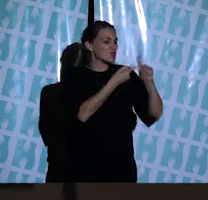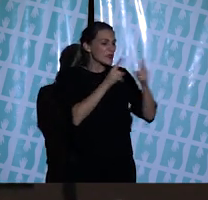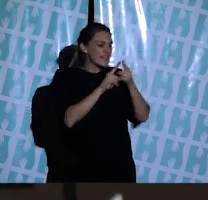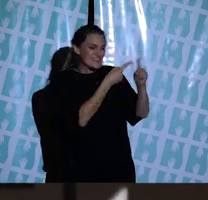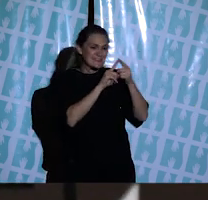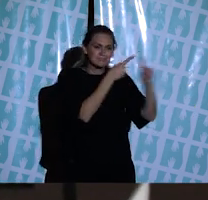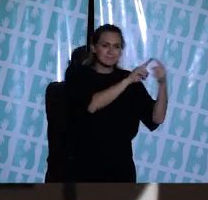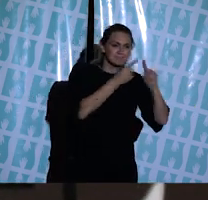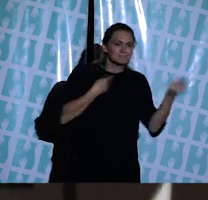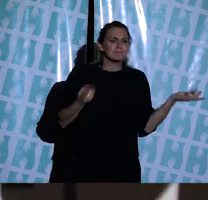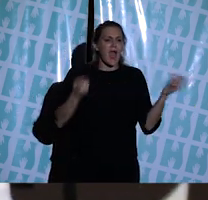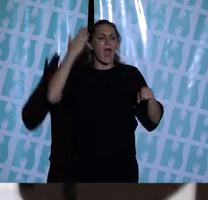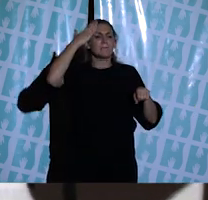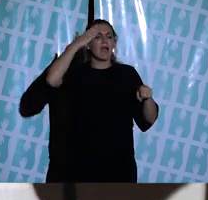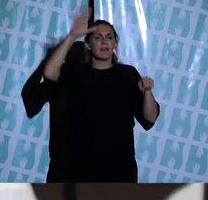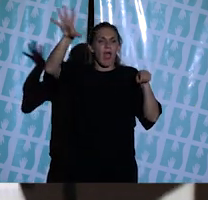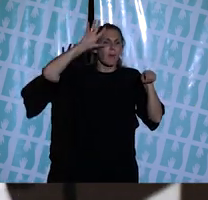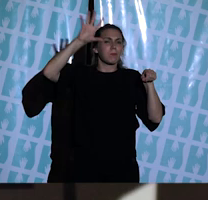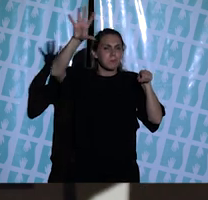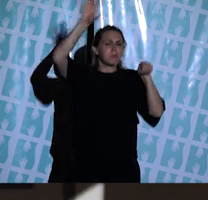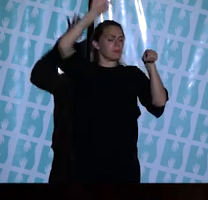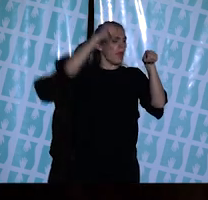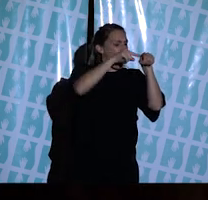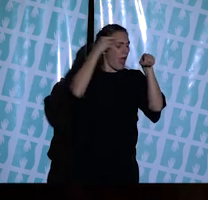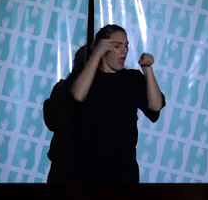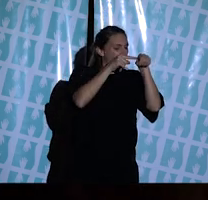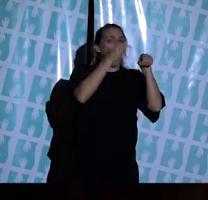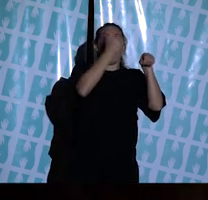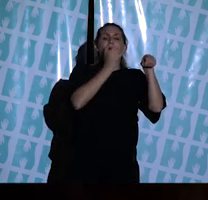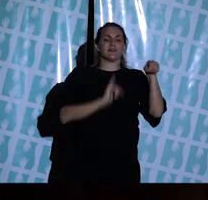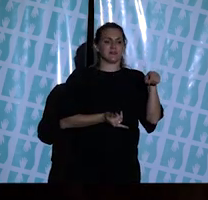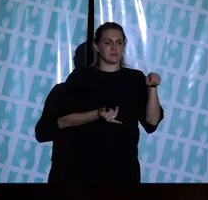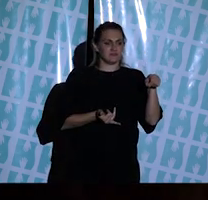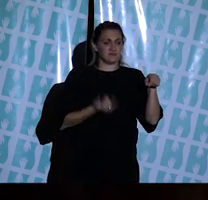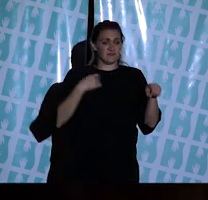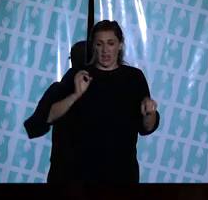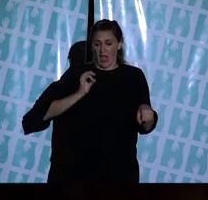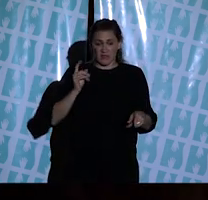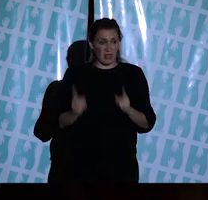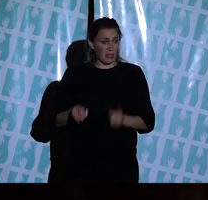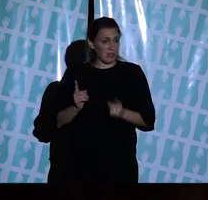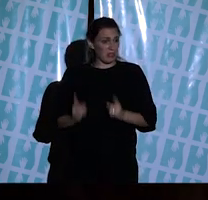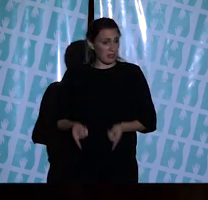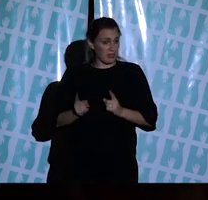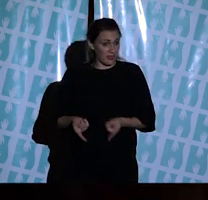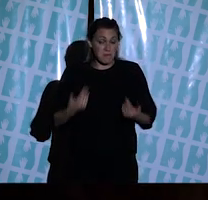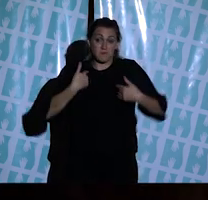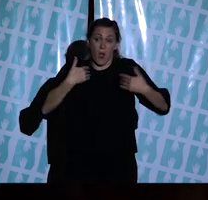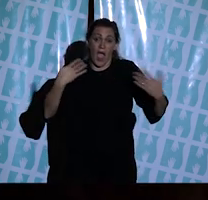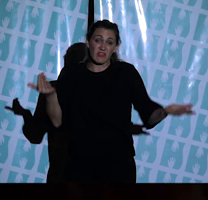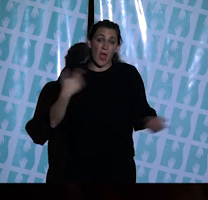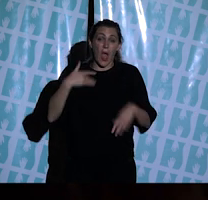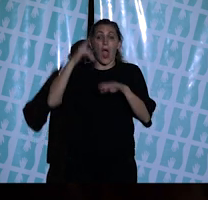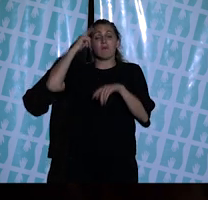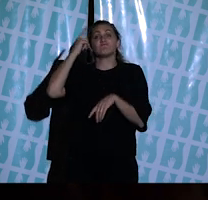tener una realidad en la mente y a partir de esa realidad poder sobrevivir mejor. Por ejemplo, yo puedo decir